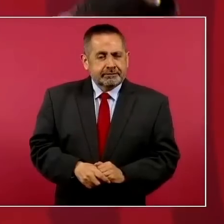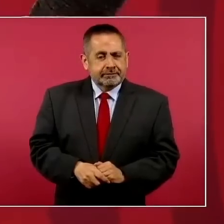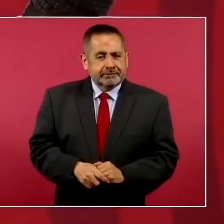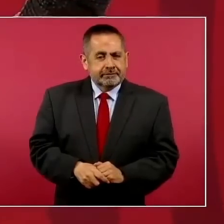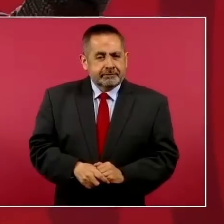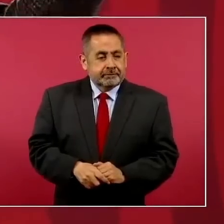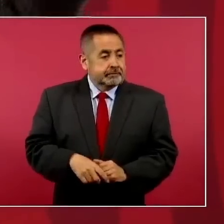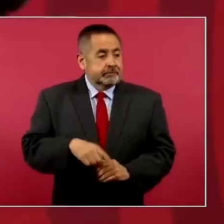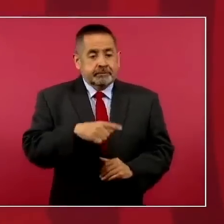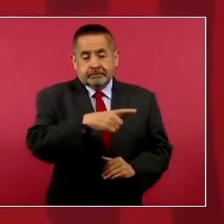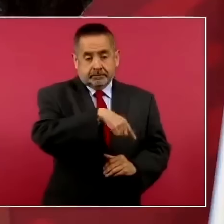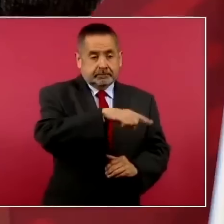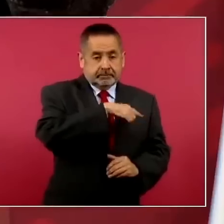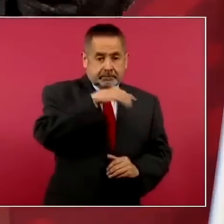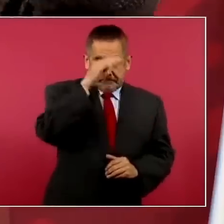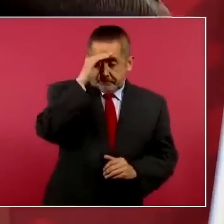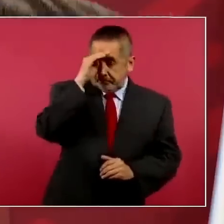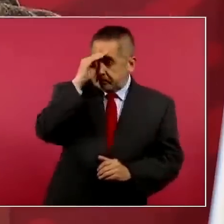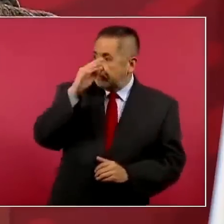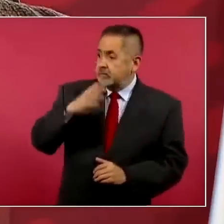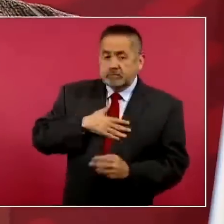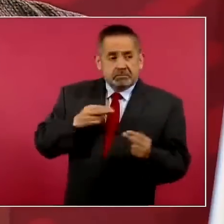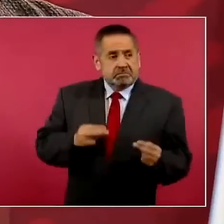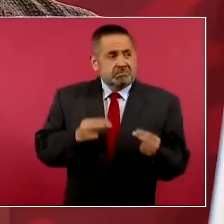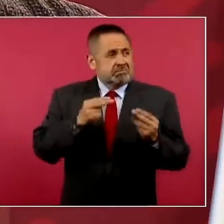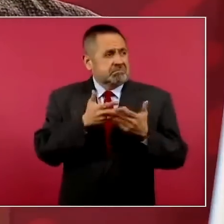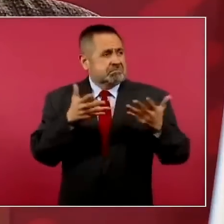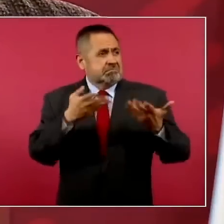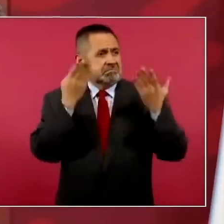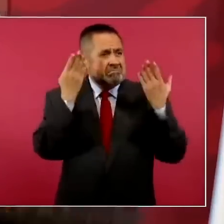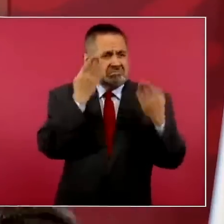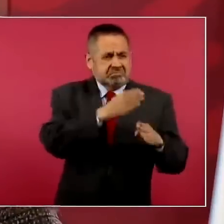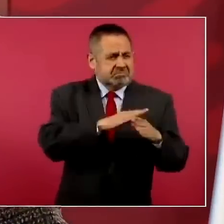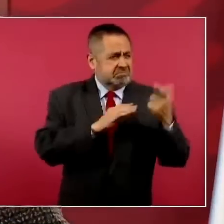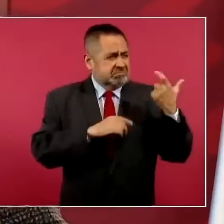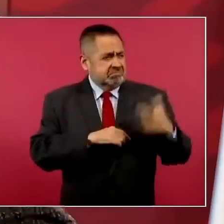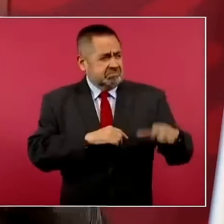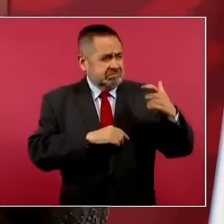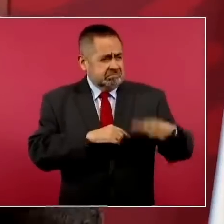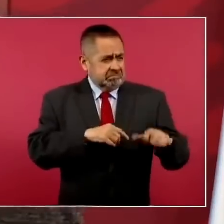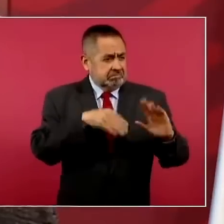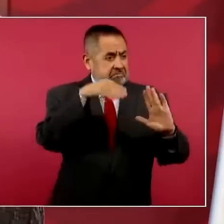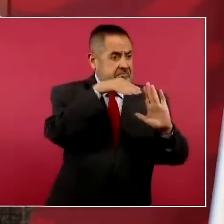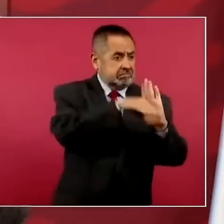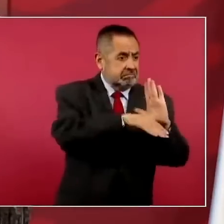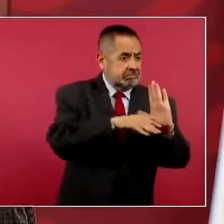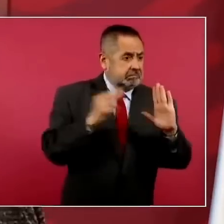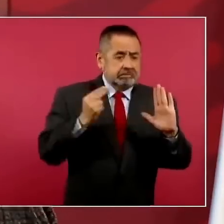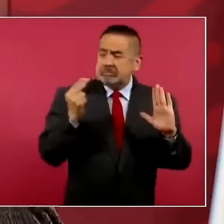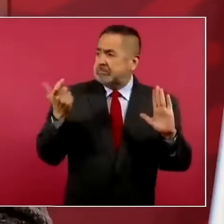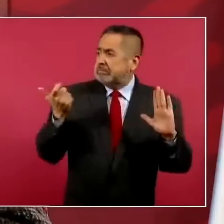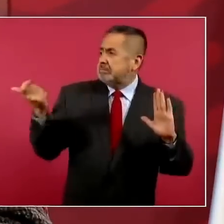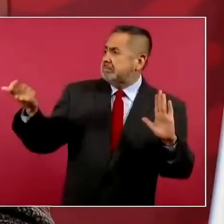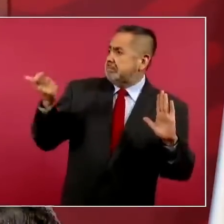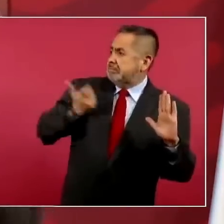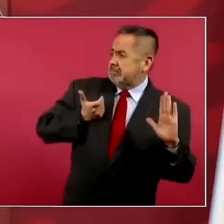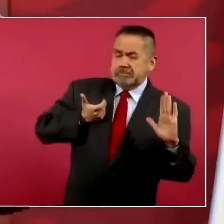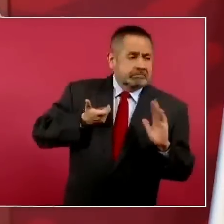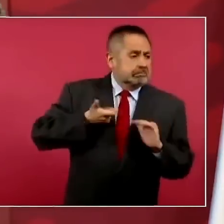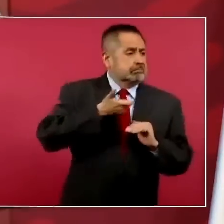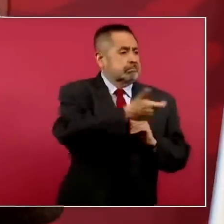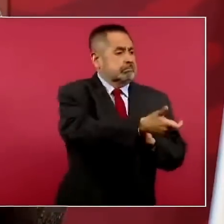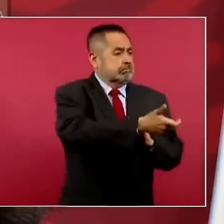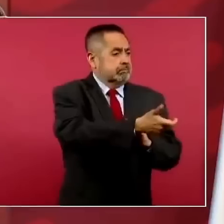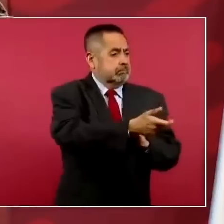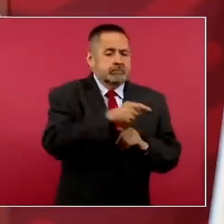lo consideraron válido rescatar a los de arriba y convertir las deudas